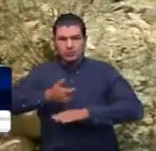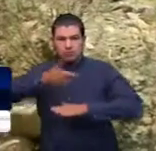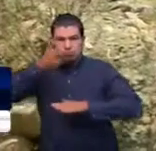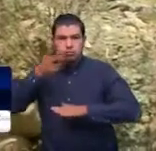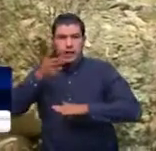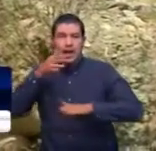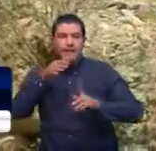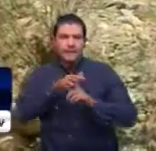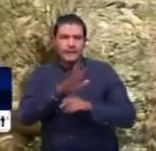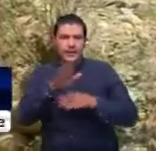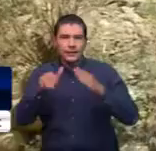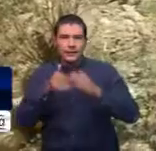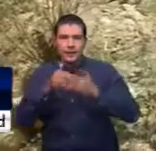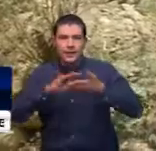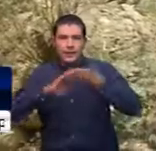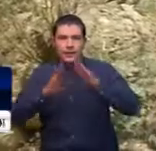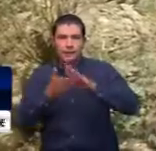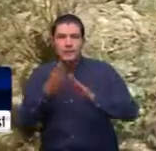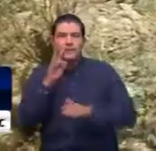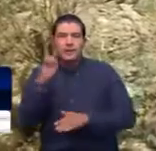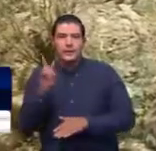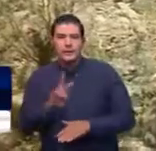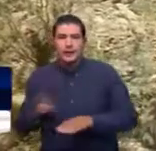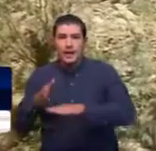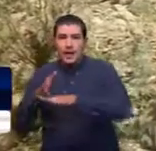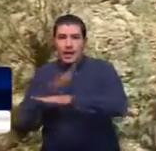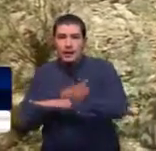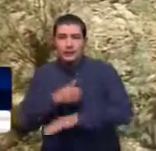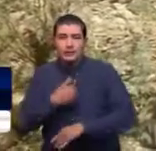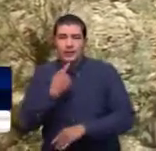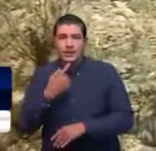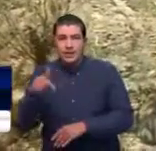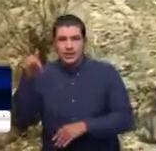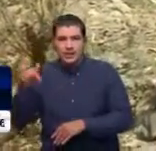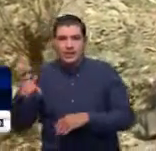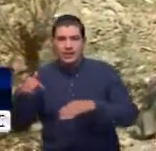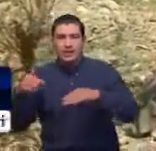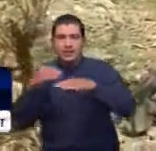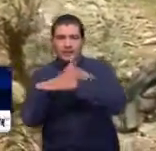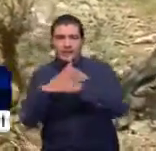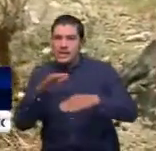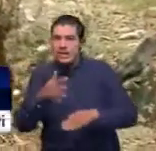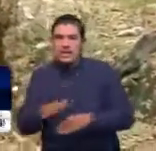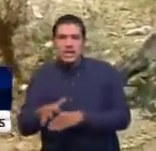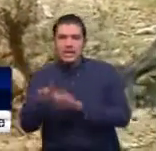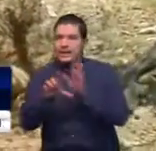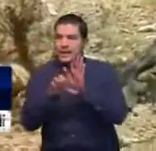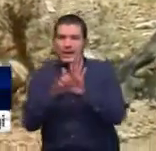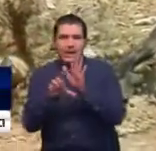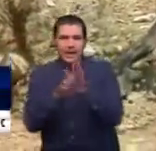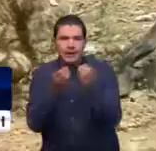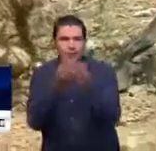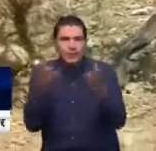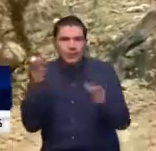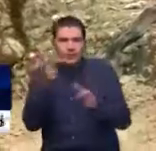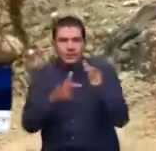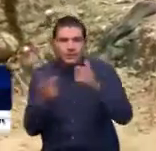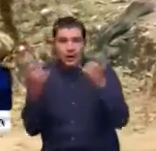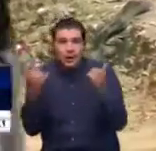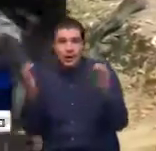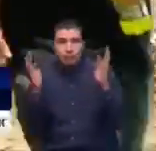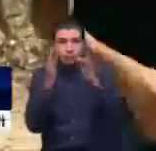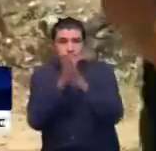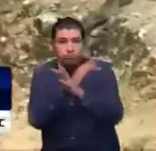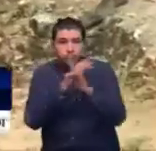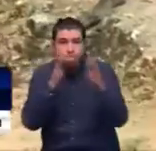a toda la población venezolana. Como les mencionaba, pues este es uno de los pasos ilegales, de las trochas, donde miles de personas en estos momentos pues